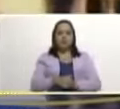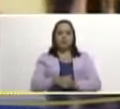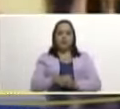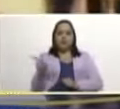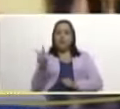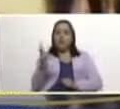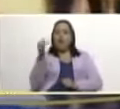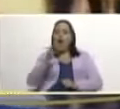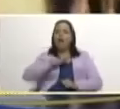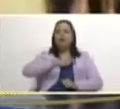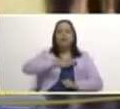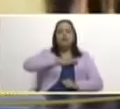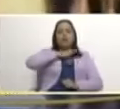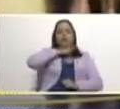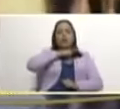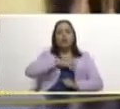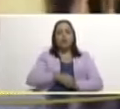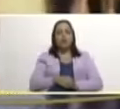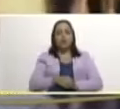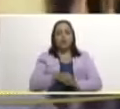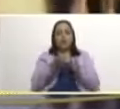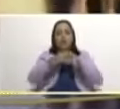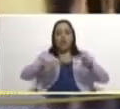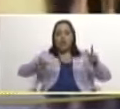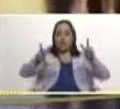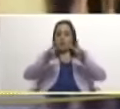Venezuela está llena de valores.